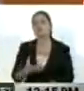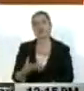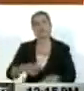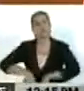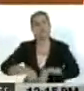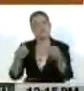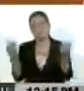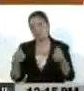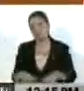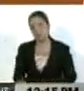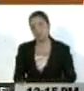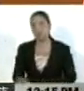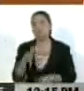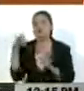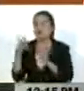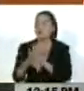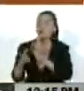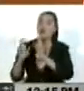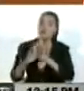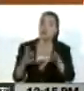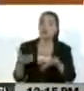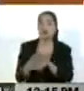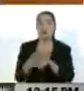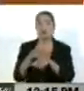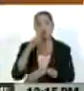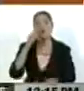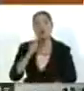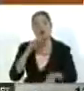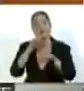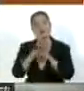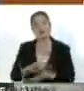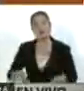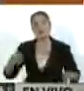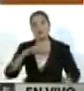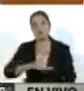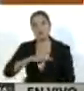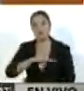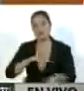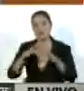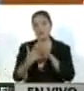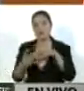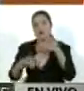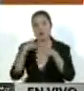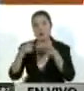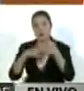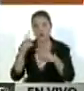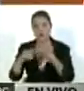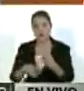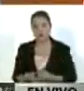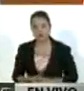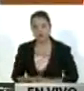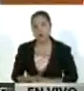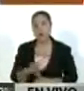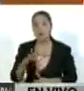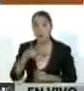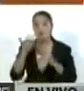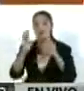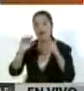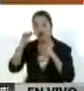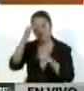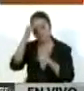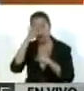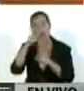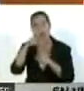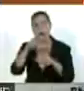De la respuesta del gobierno bolivariano es el despliegue de la Gran Misión Barrio Nuevo, Barrio Tricolor, para atender